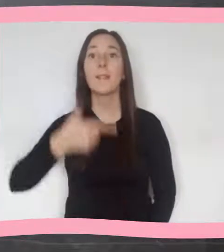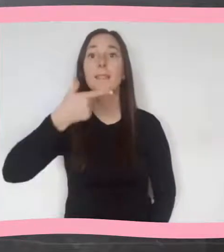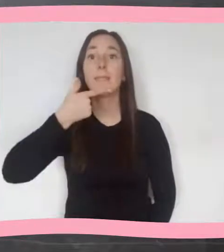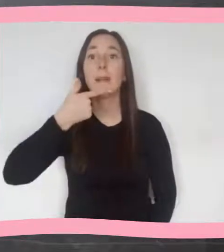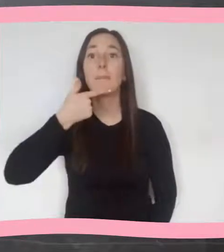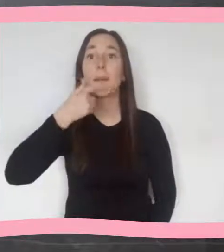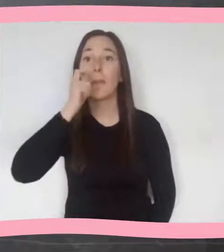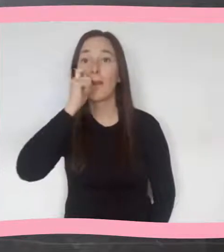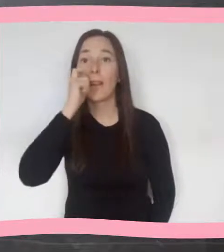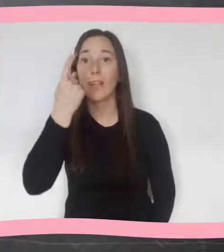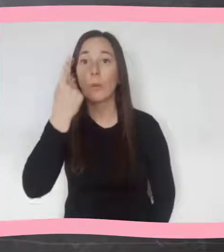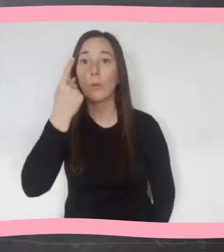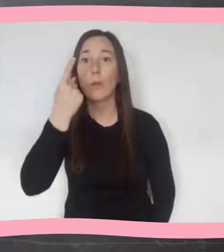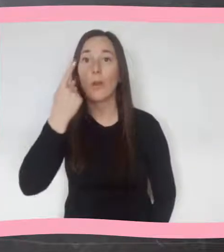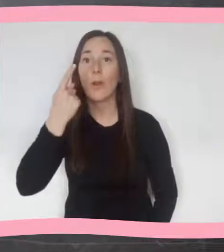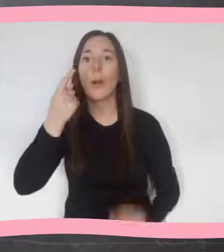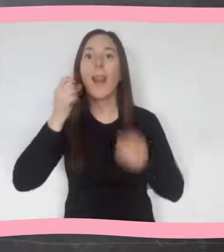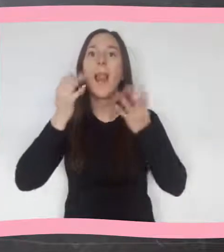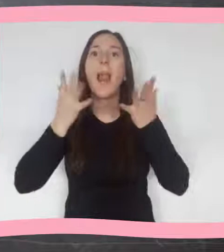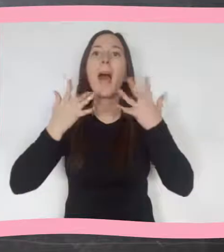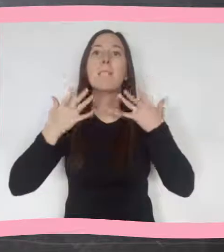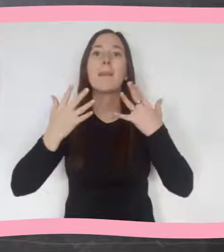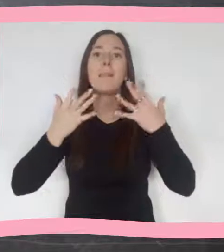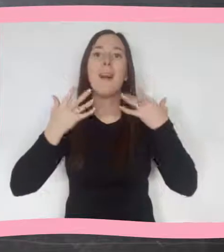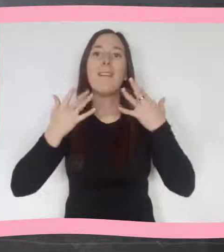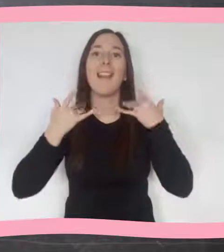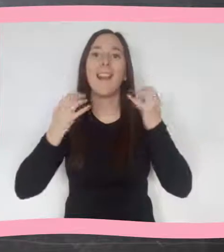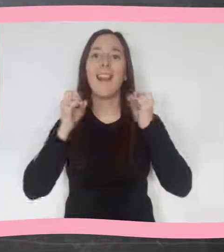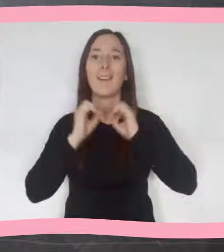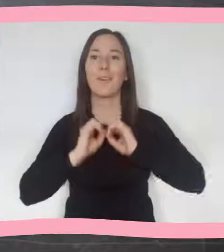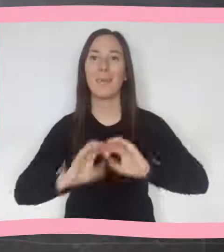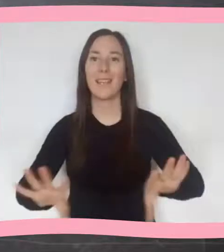21 de septiembre, comienza la primavera.